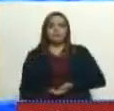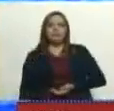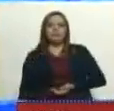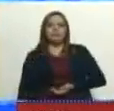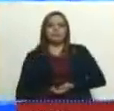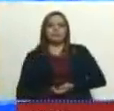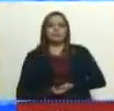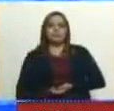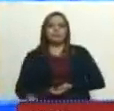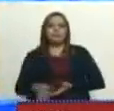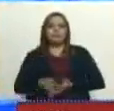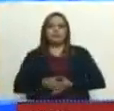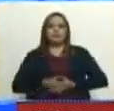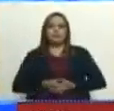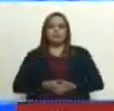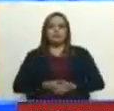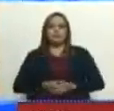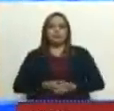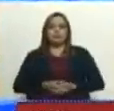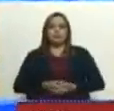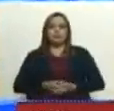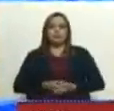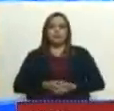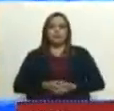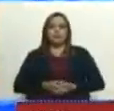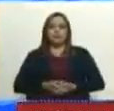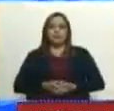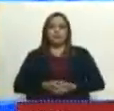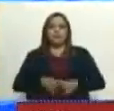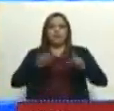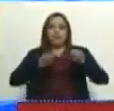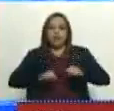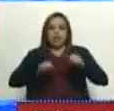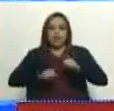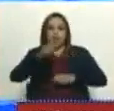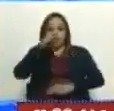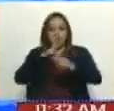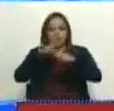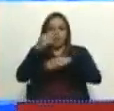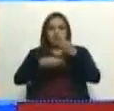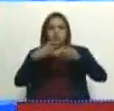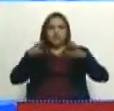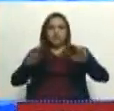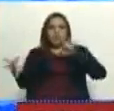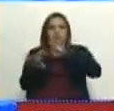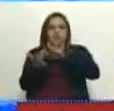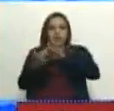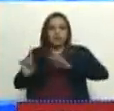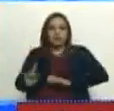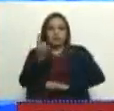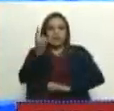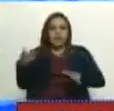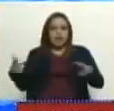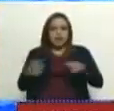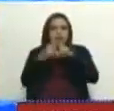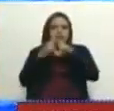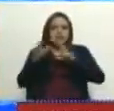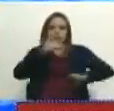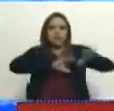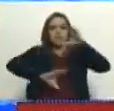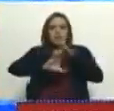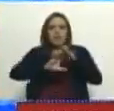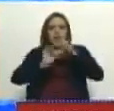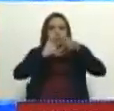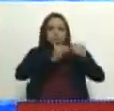Maracaibo. Así es, gracias, estudio, por este nuevo contacto informativo. Damos entonces continuidad a este primer encuentro técnico-científico popular para el